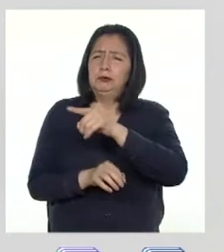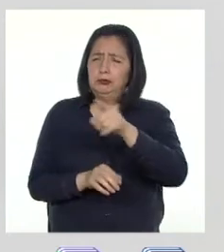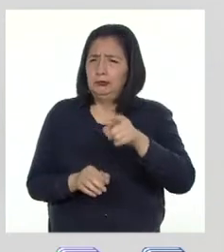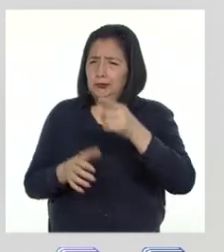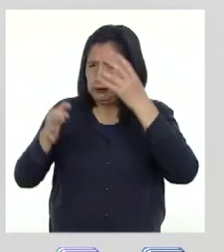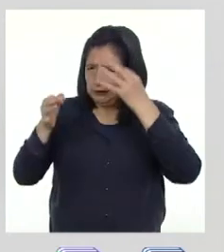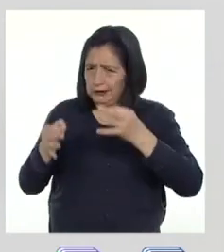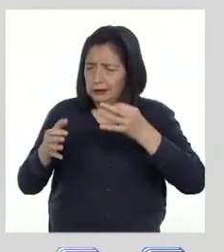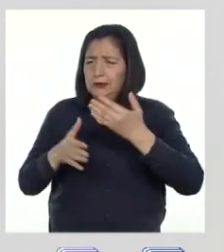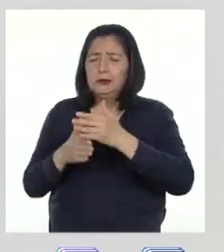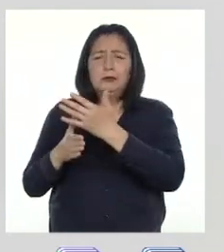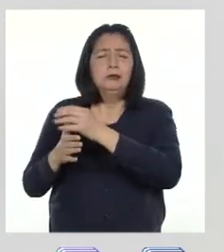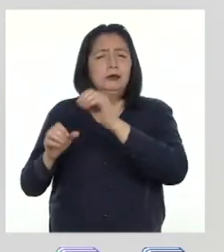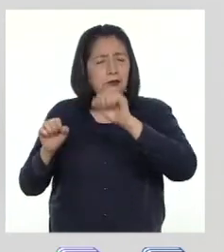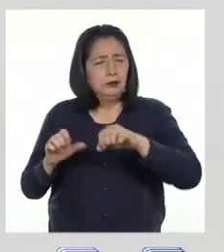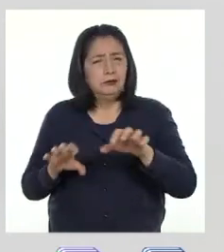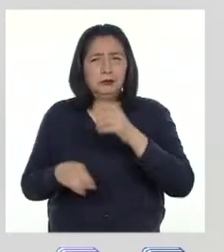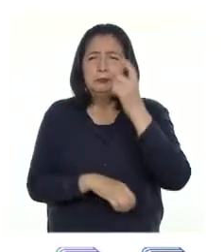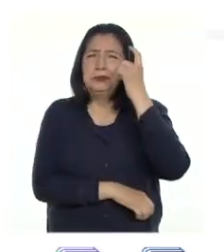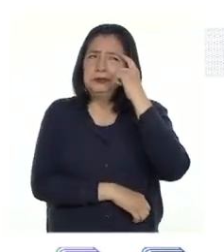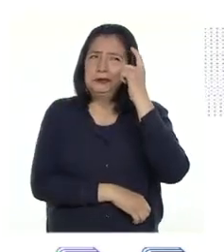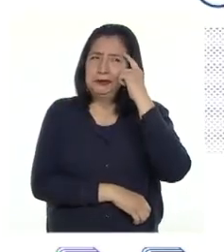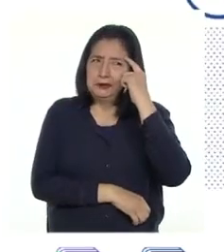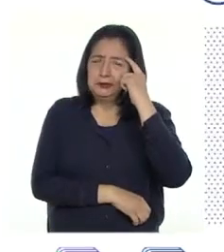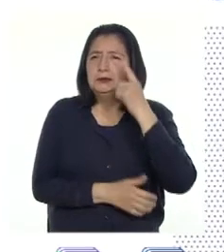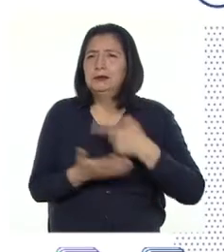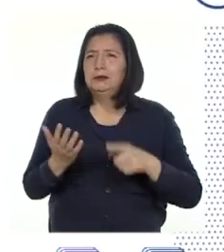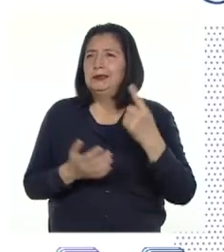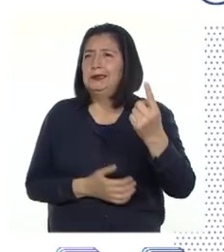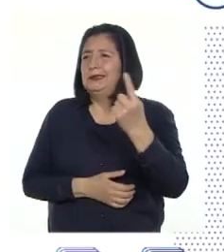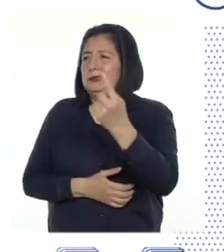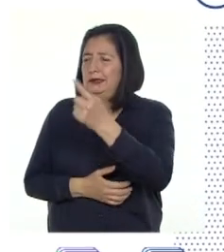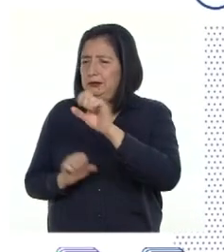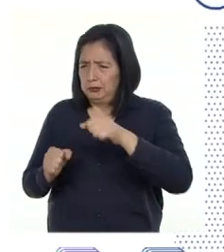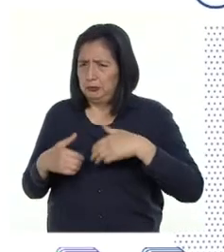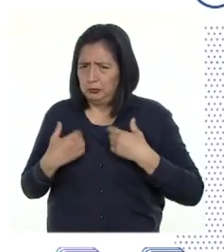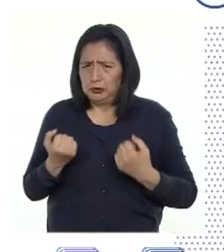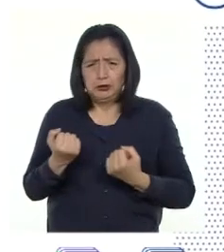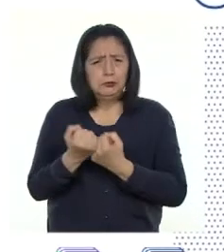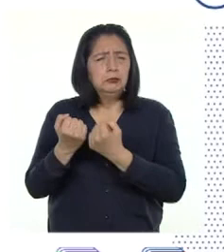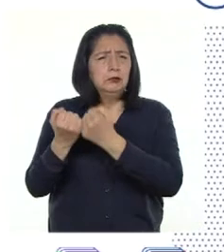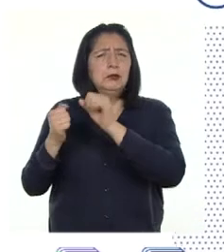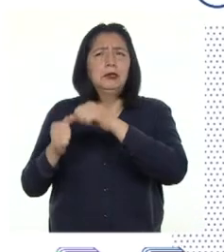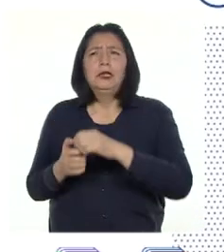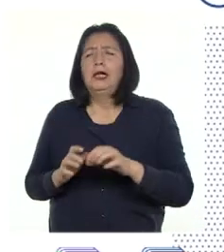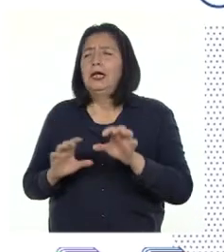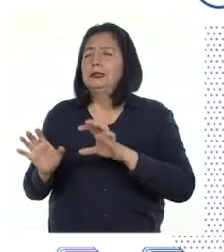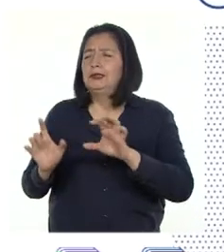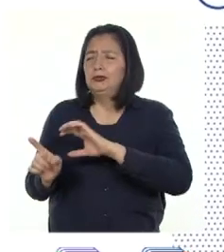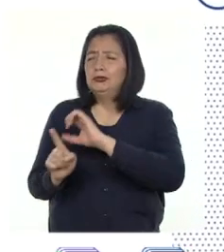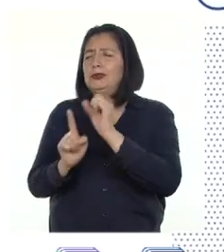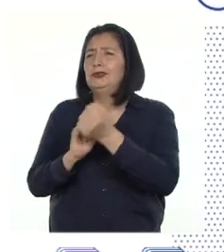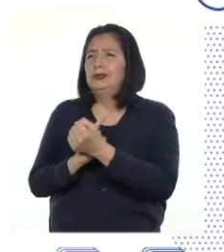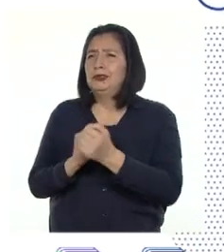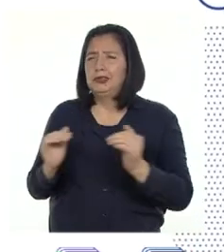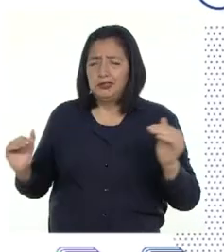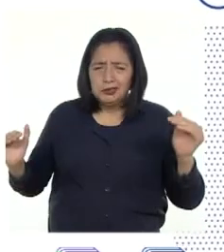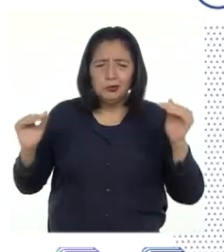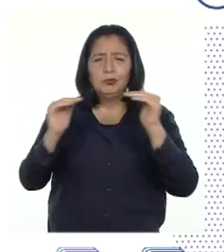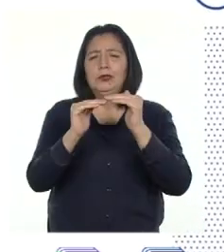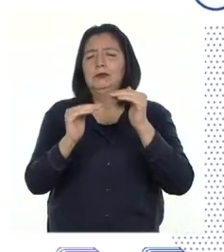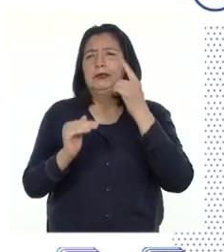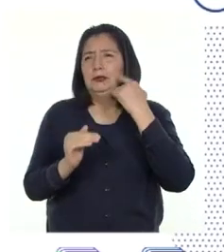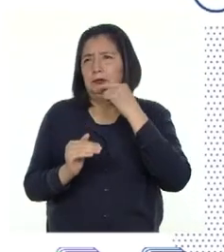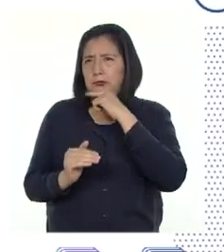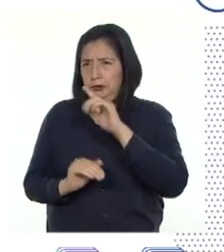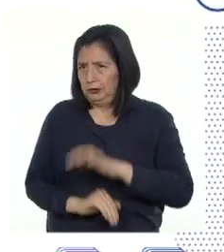decidan compartir lo hagan pensando en que cada uno puede contribuir a crear una sociedad más igualitaria